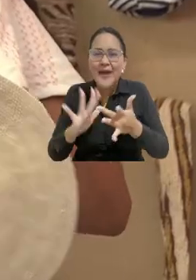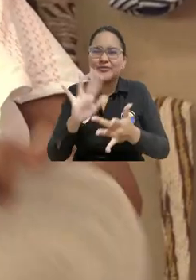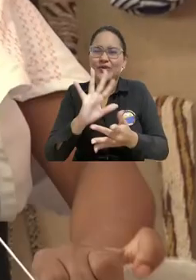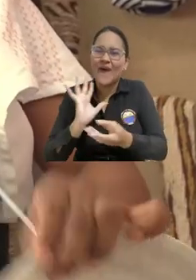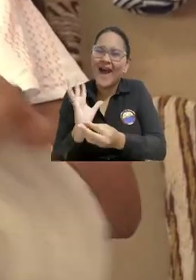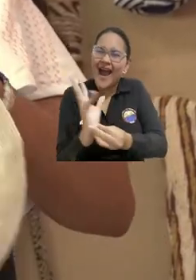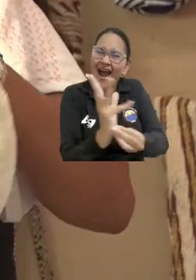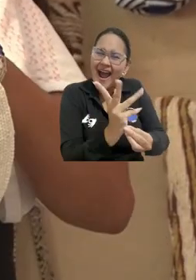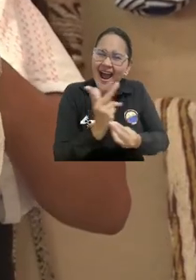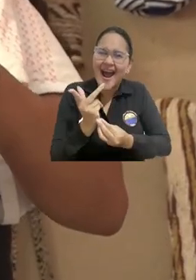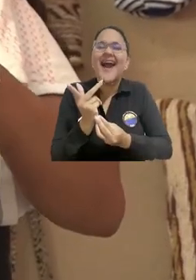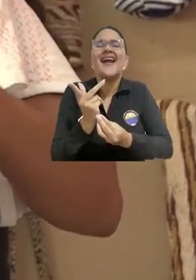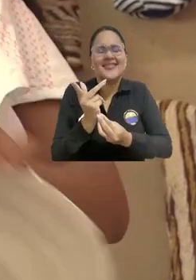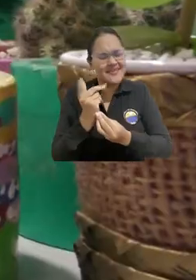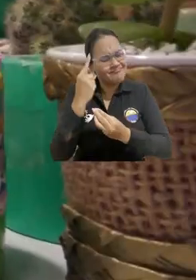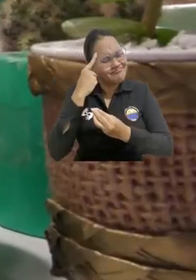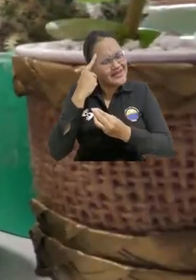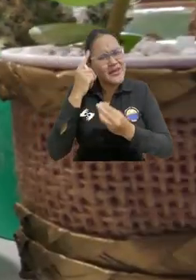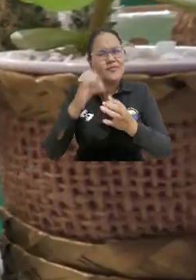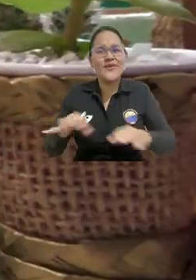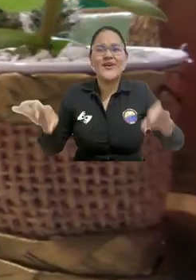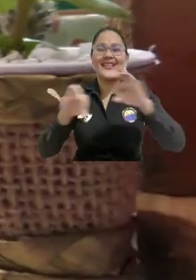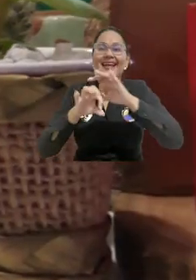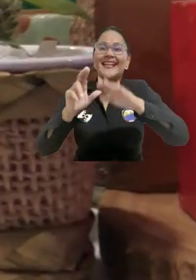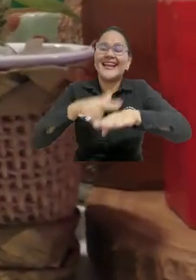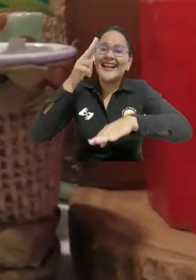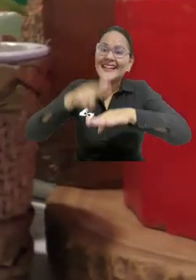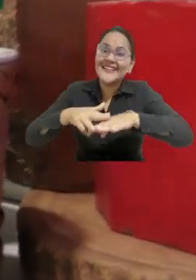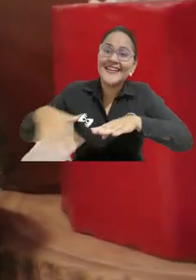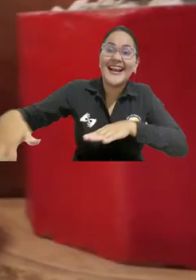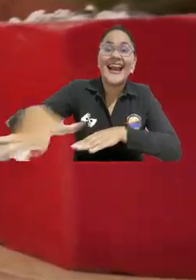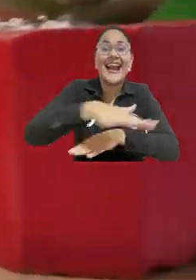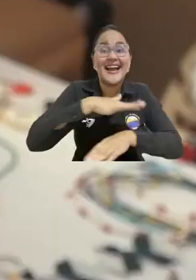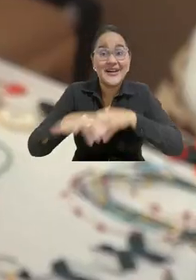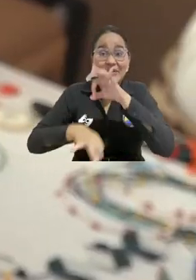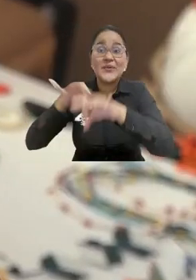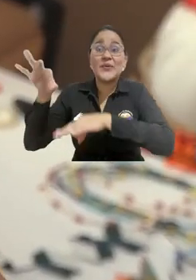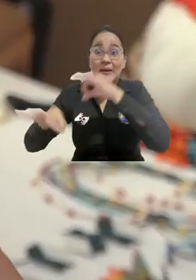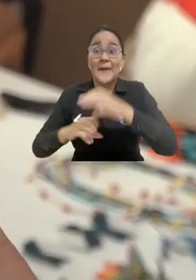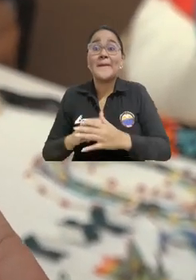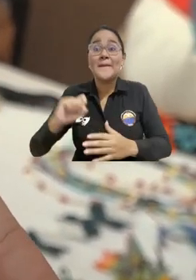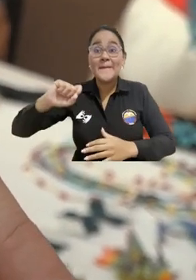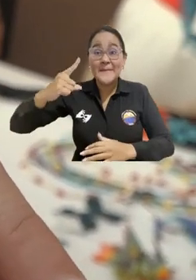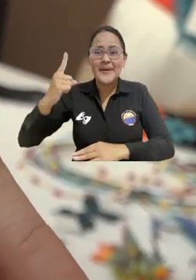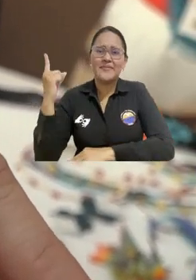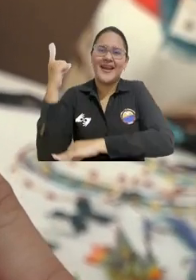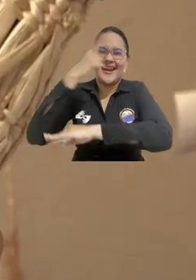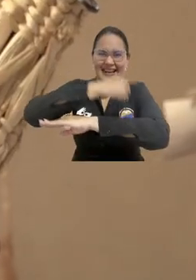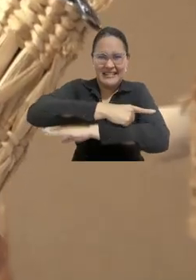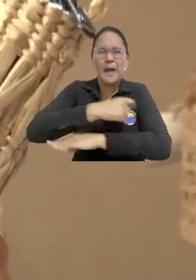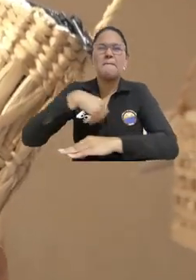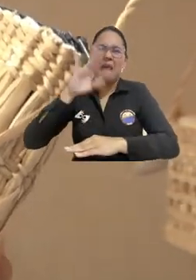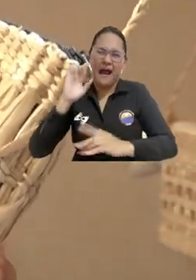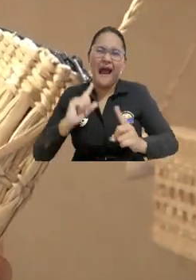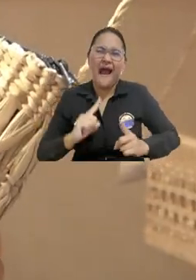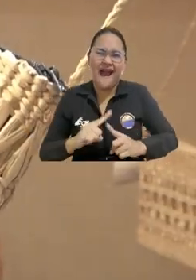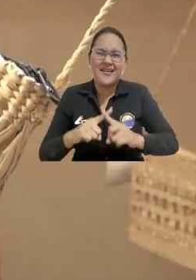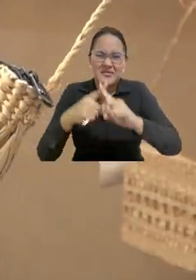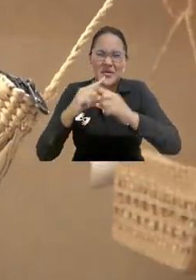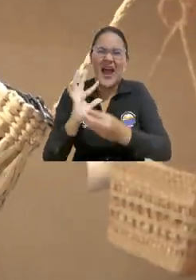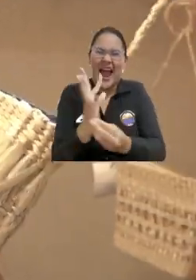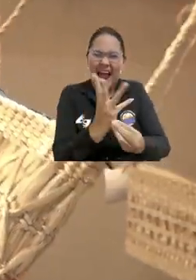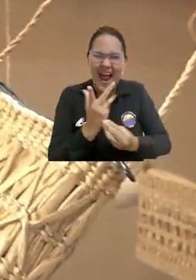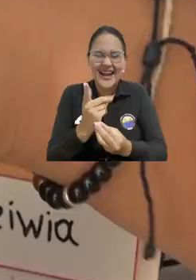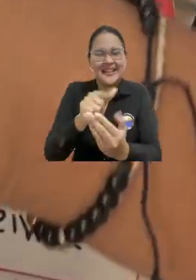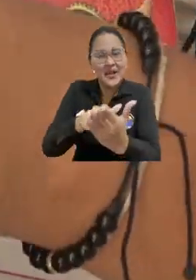en valor la ancestralidad de la mano con el cuidado a la naturaleza. El primer día comenzó con demostraciones de oficio de artesanos